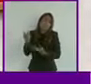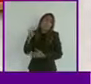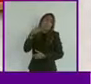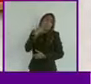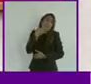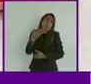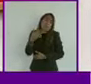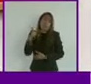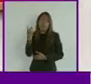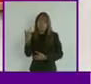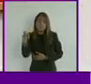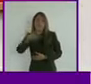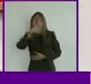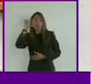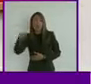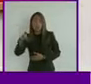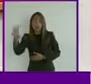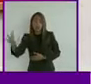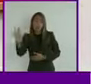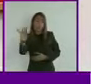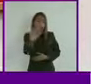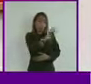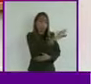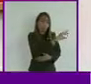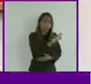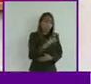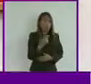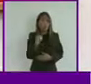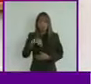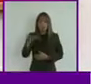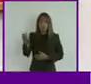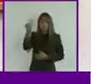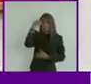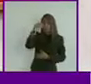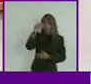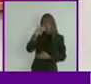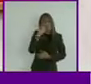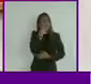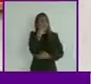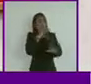desinformar a más y más personas, convenciéndolas con nuestro propio engaño de lo correcto.